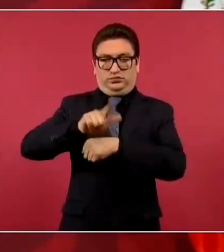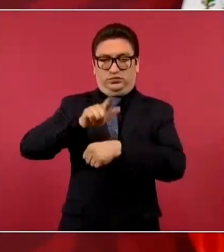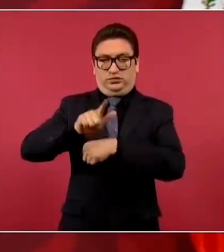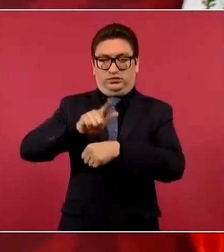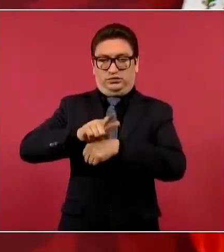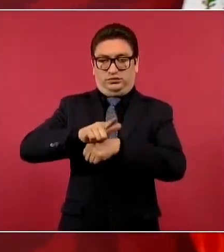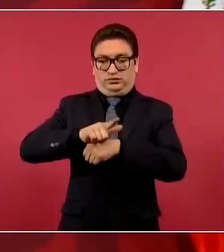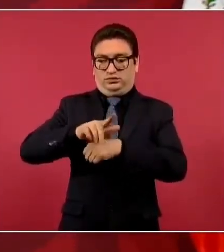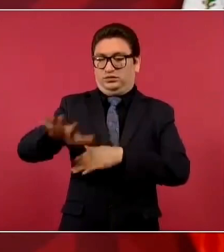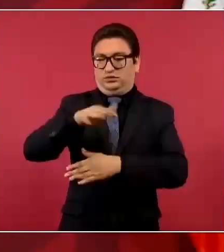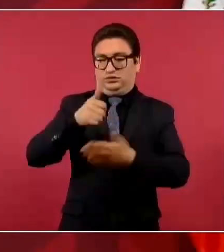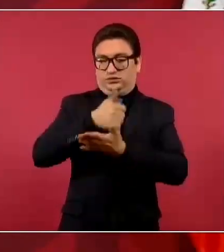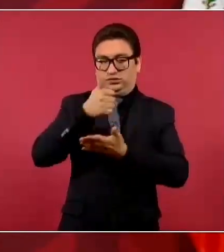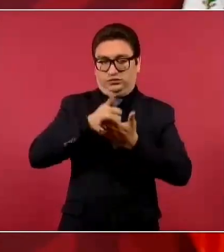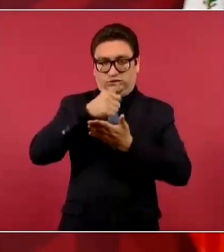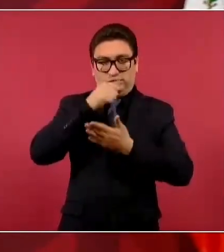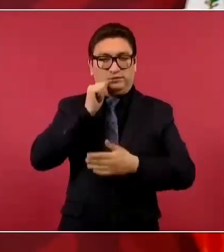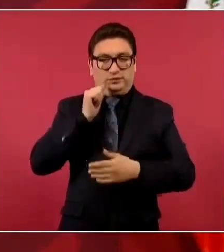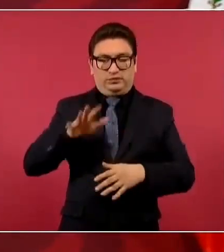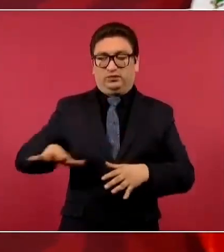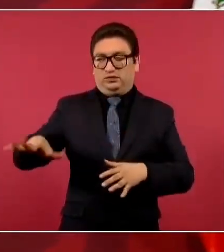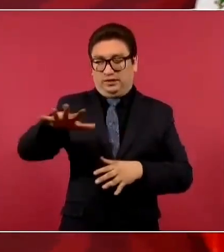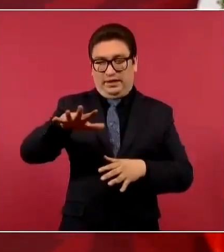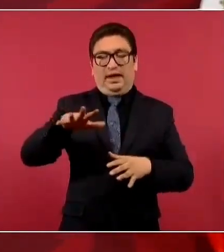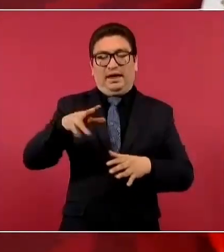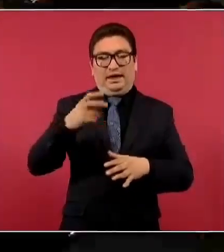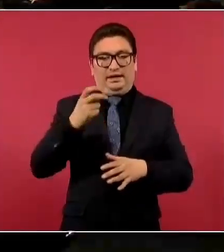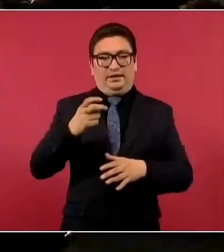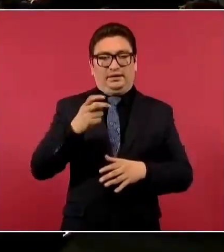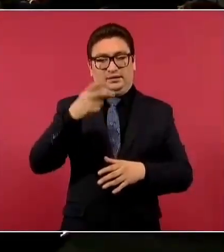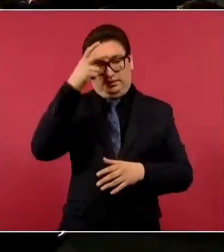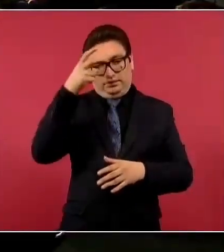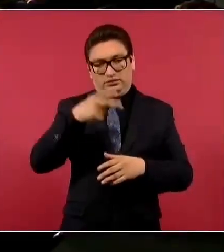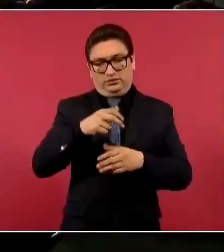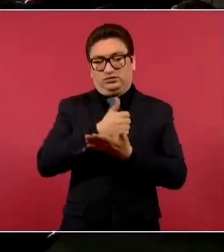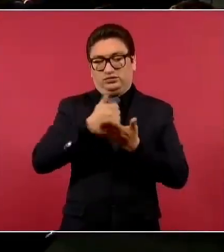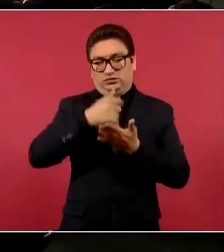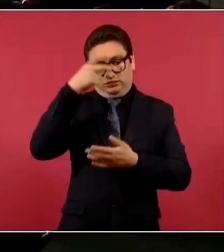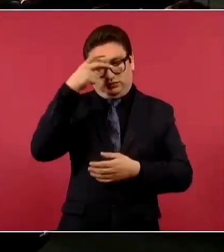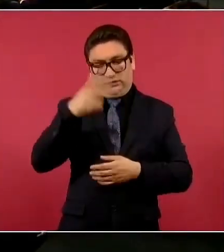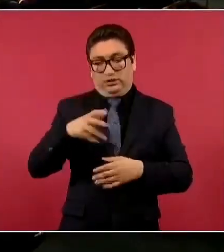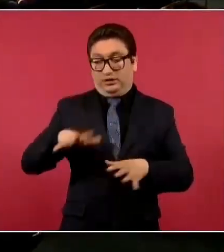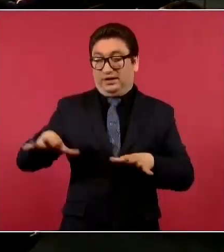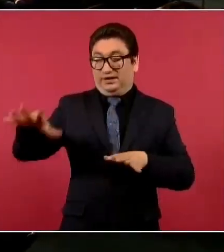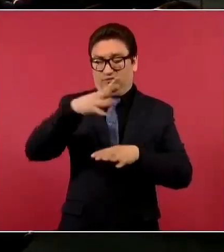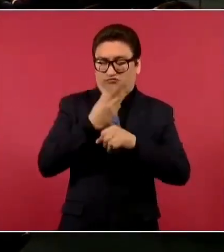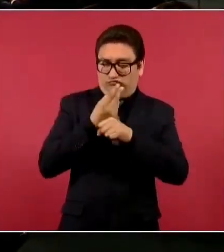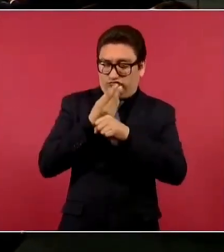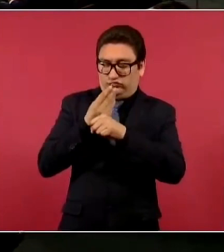Ciudad Hidalgo. Todo eso lo estamos rehabilitando.